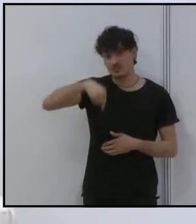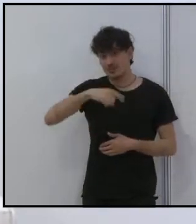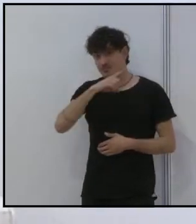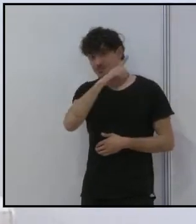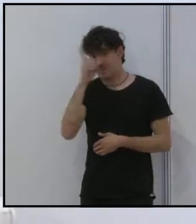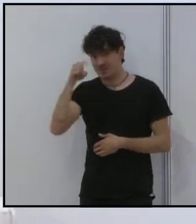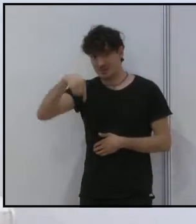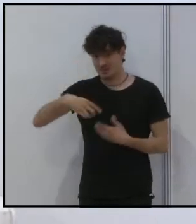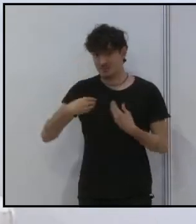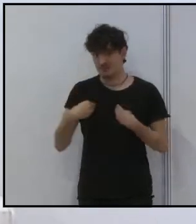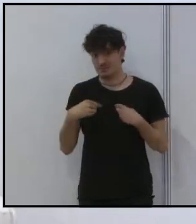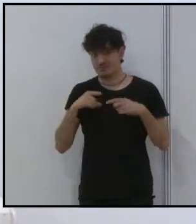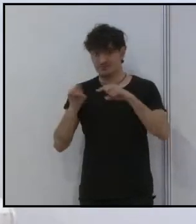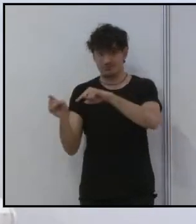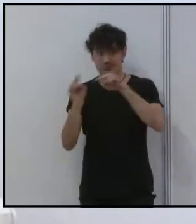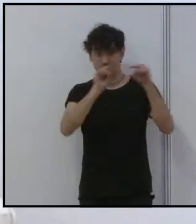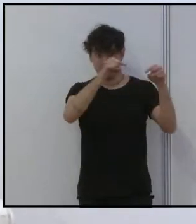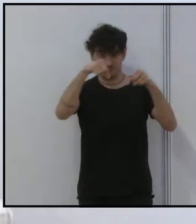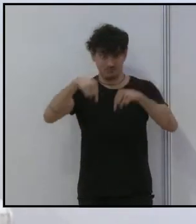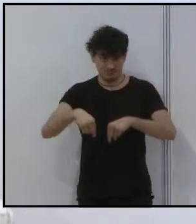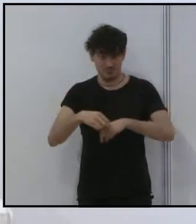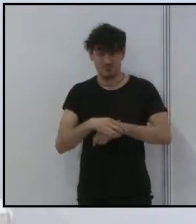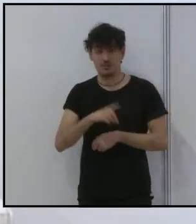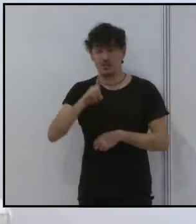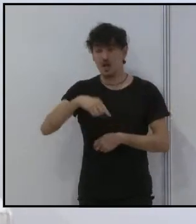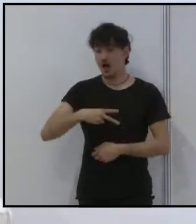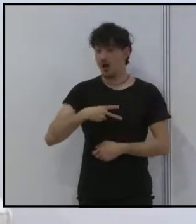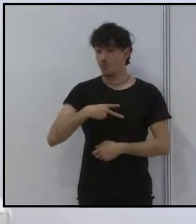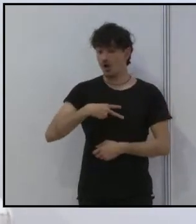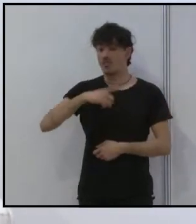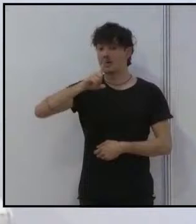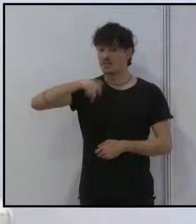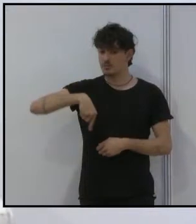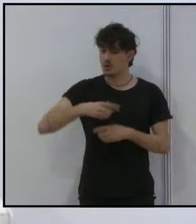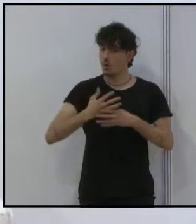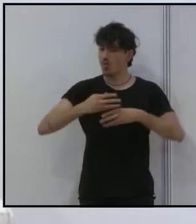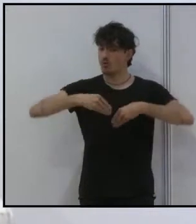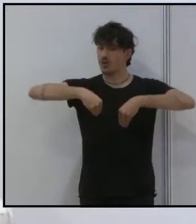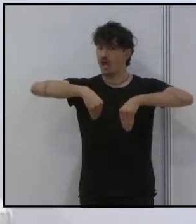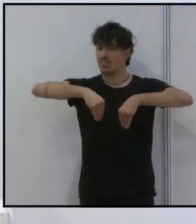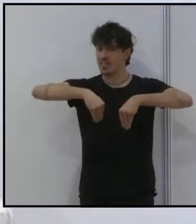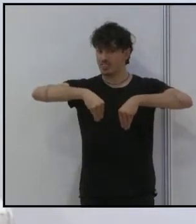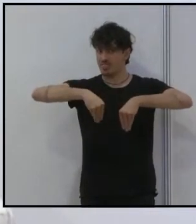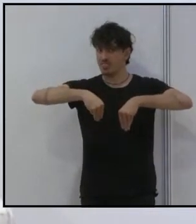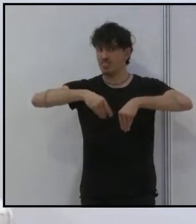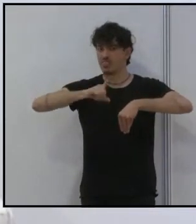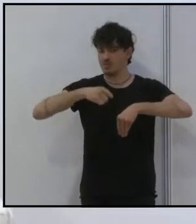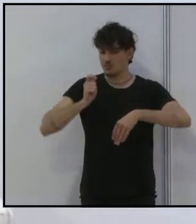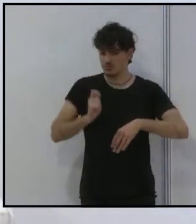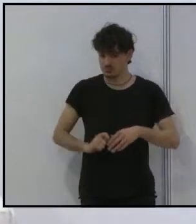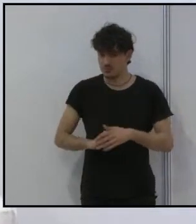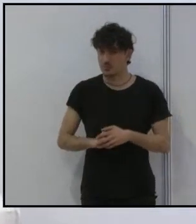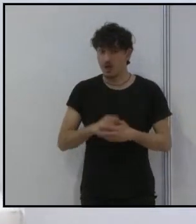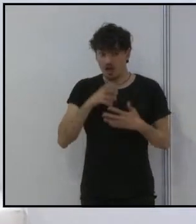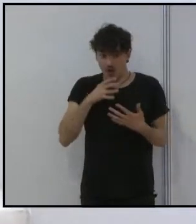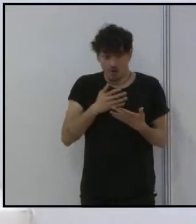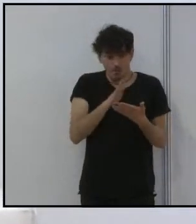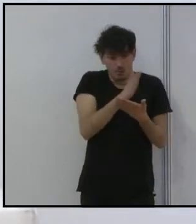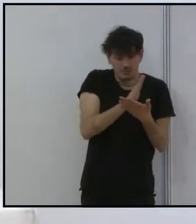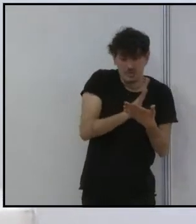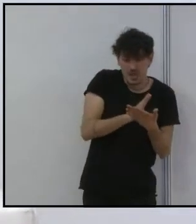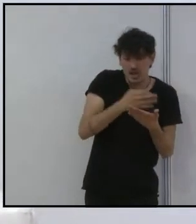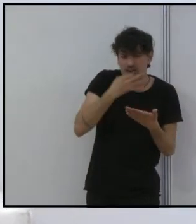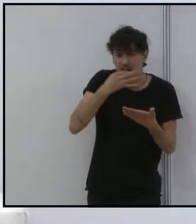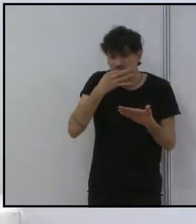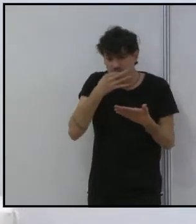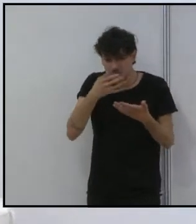Madrid. Fue abogada y jugadora de ajedrez. Ahora escribe poesía y relato, otras estrategias